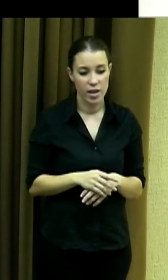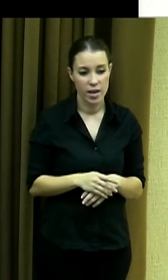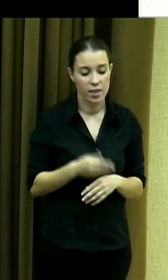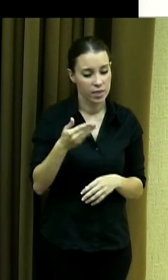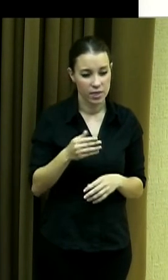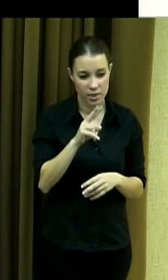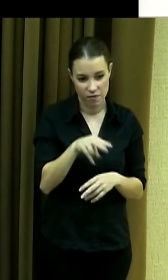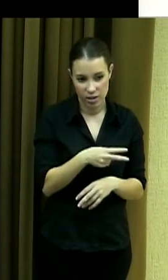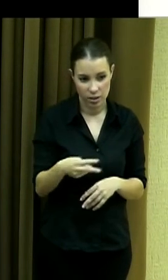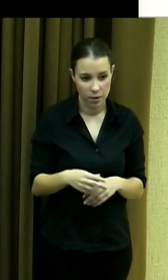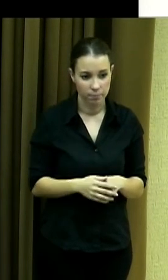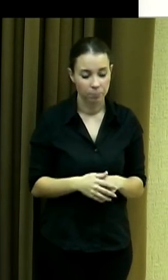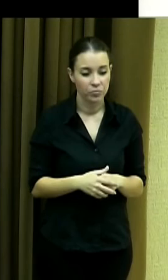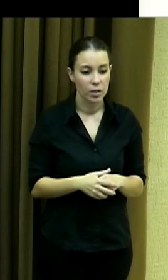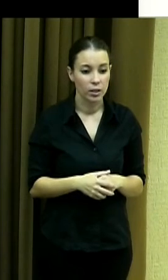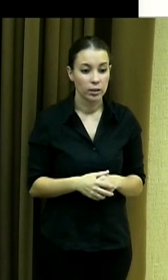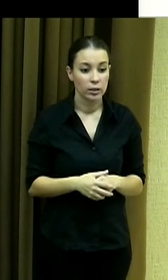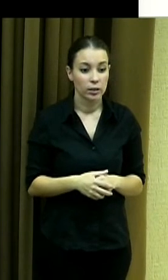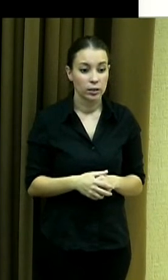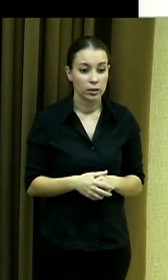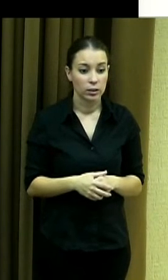Nosotros diagnosticamos